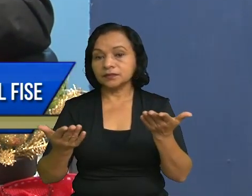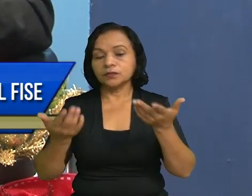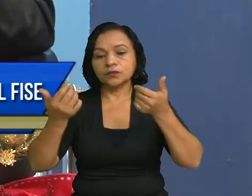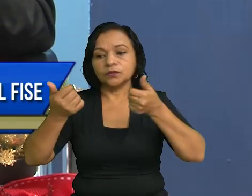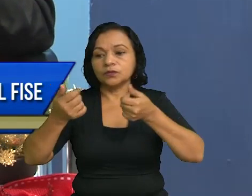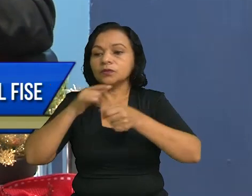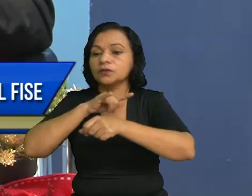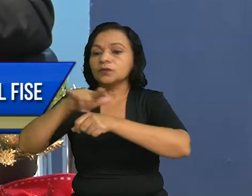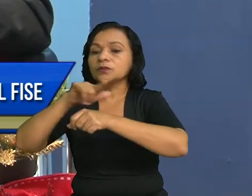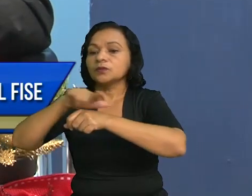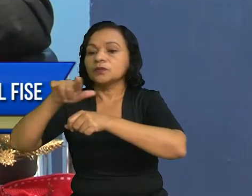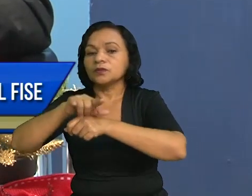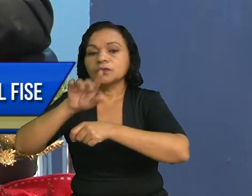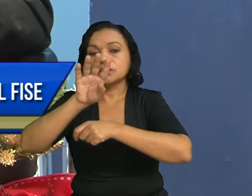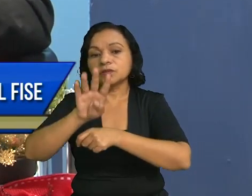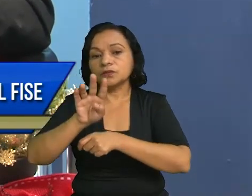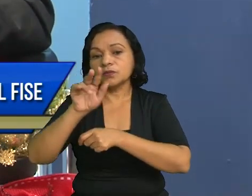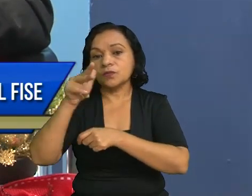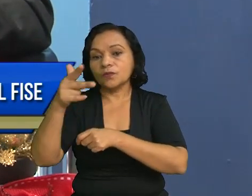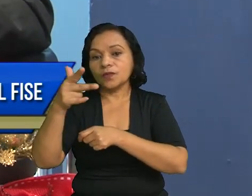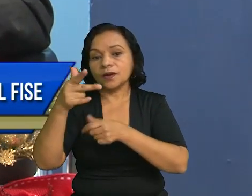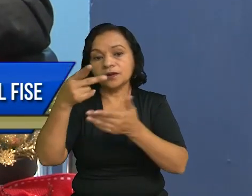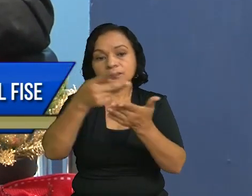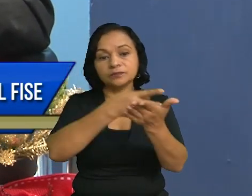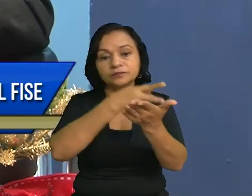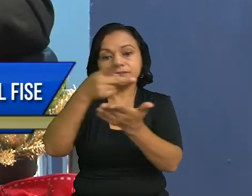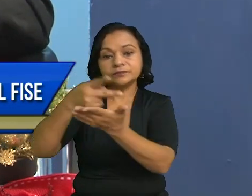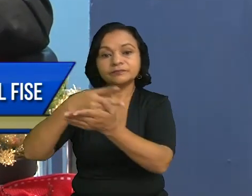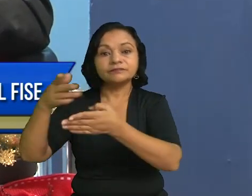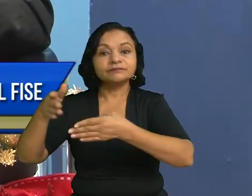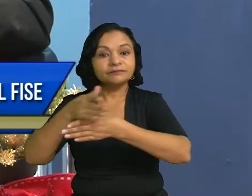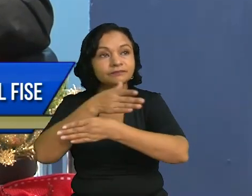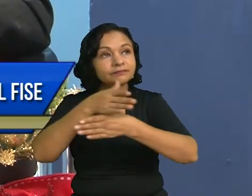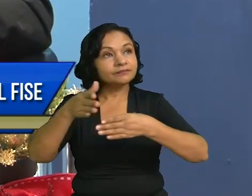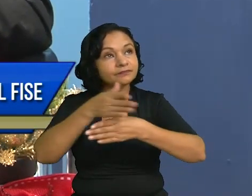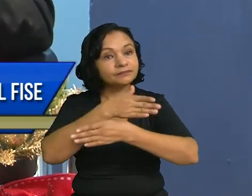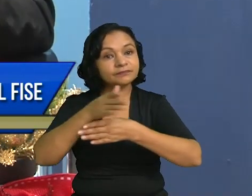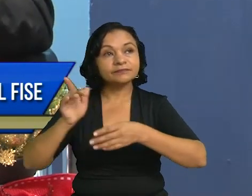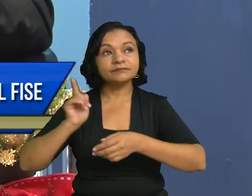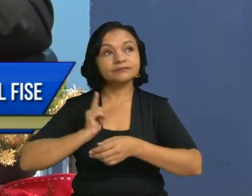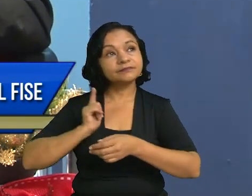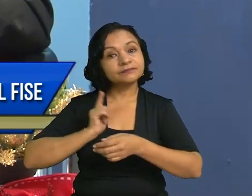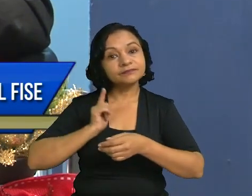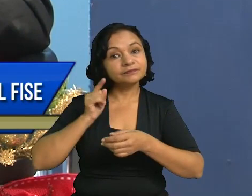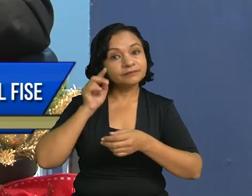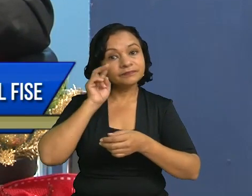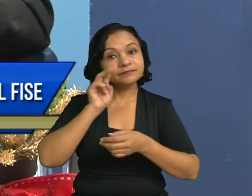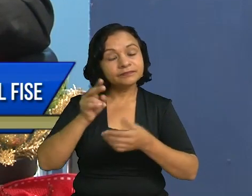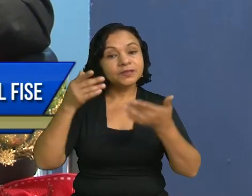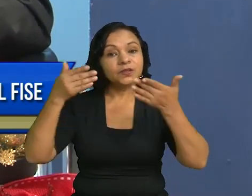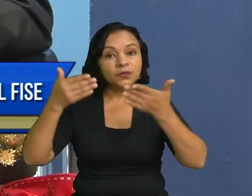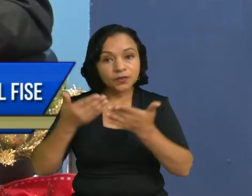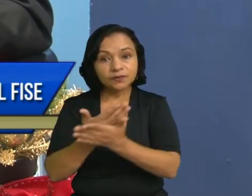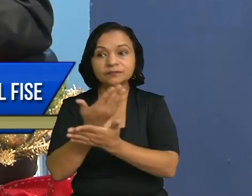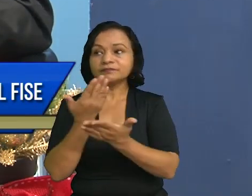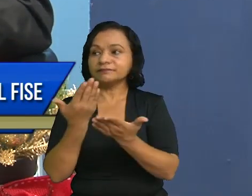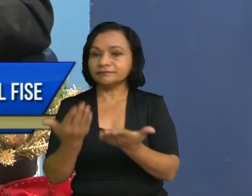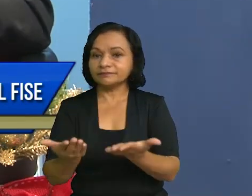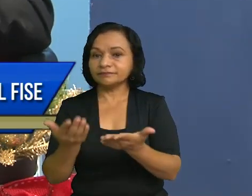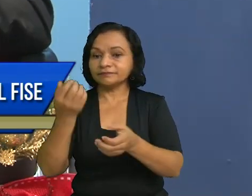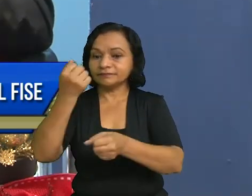de estos 48 proyectos pero ya nosotros tenemos una línea nueva de